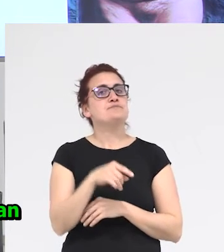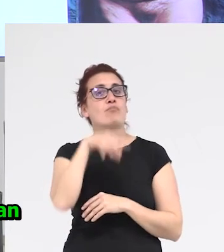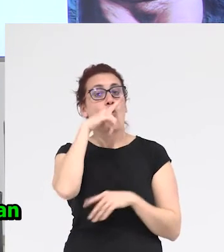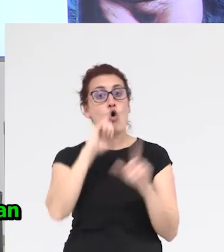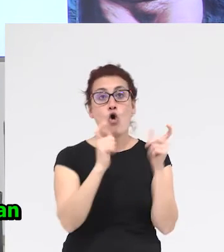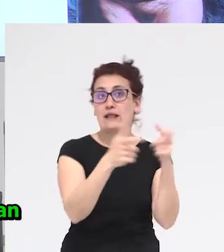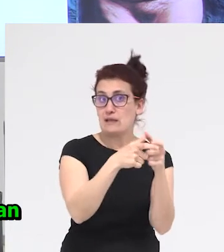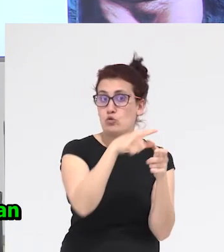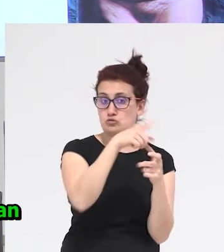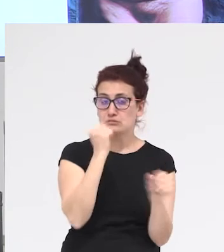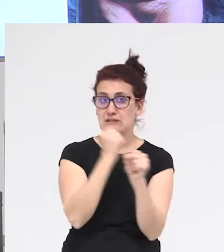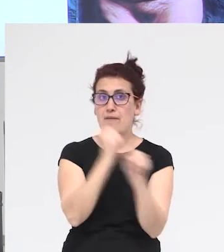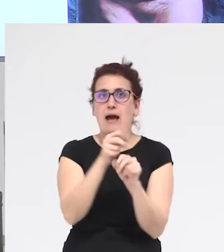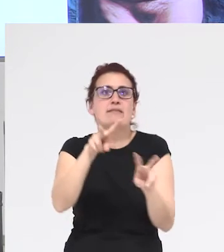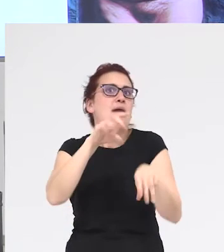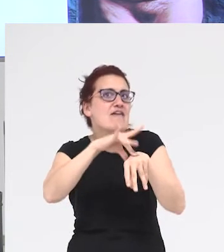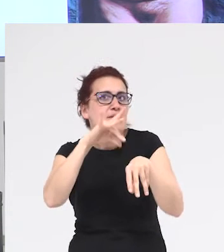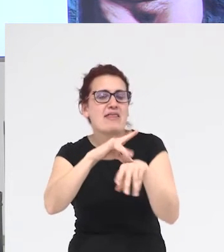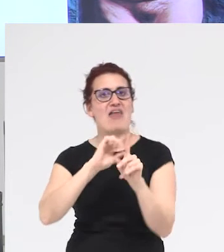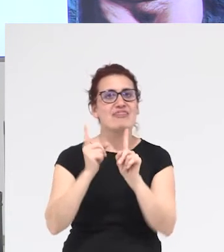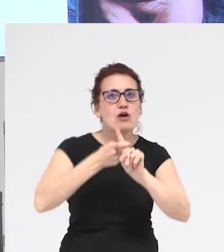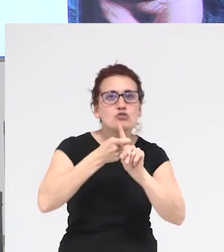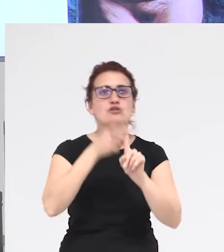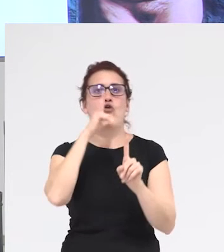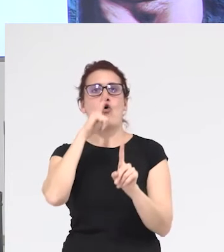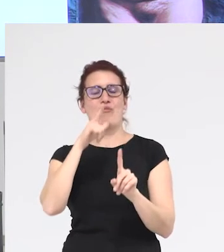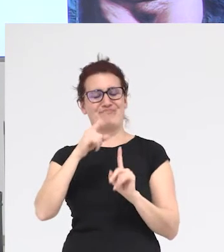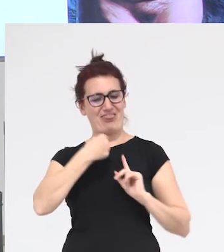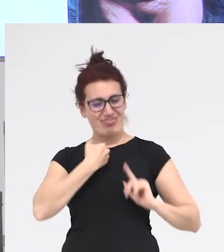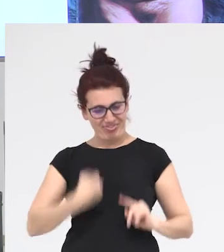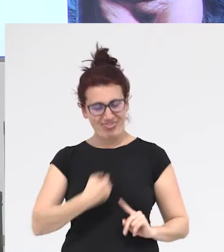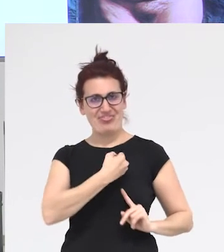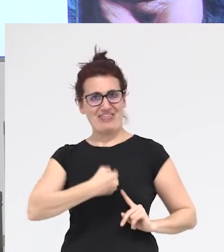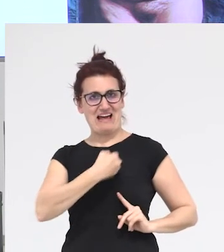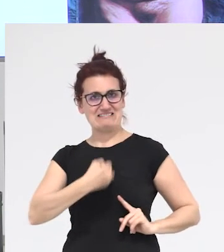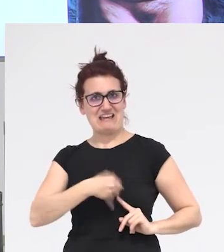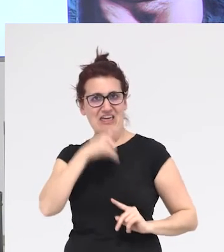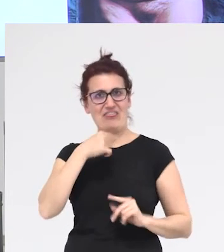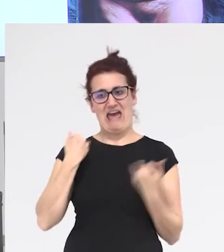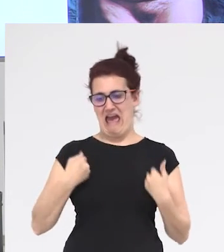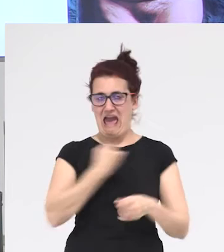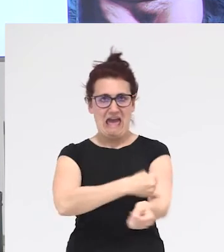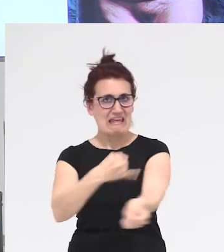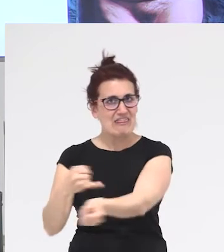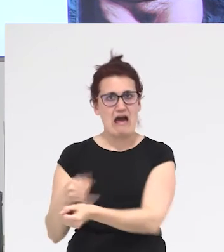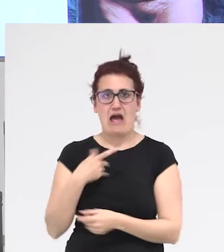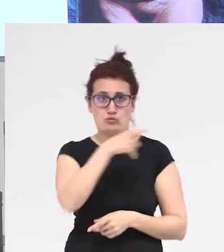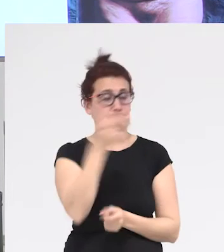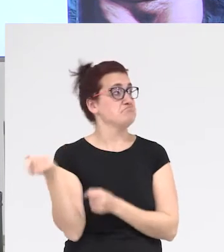colectivos que trabajaban alrededor de la enfermedad, del diagnóstico, de la cicatriz y la herida. Entonces, acá les